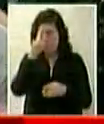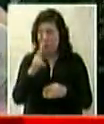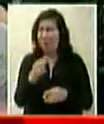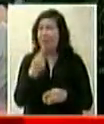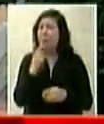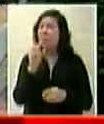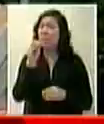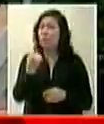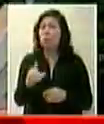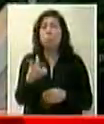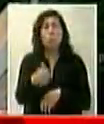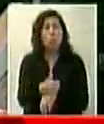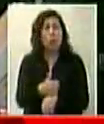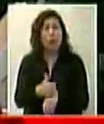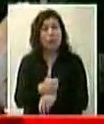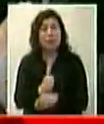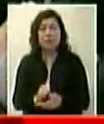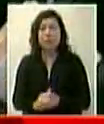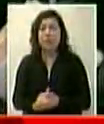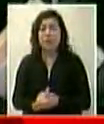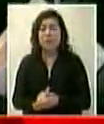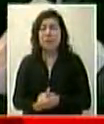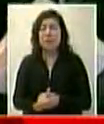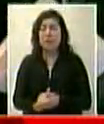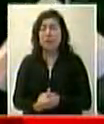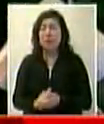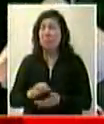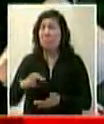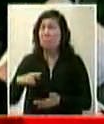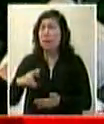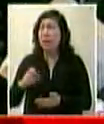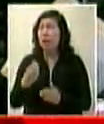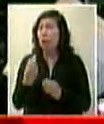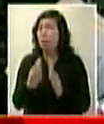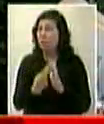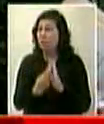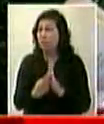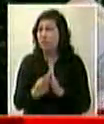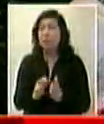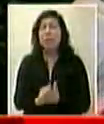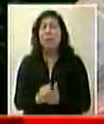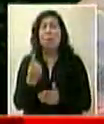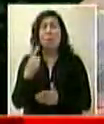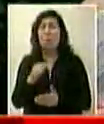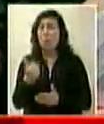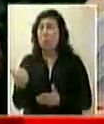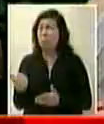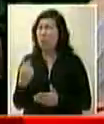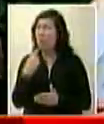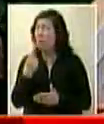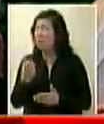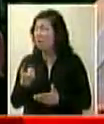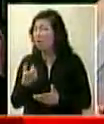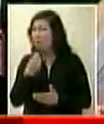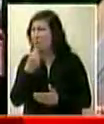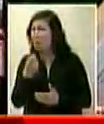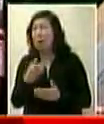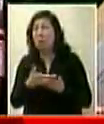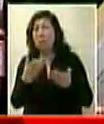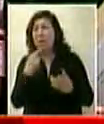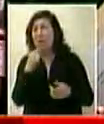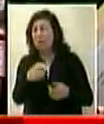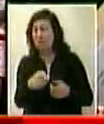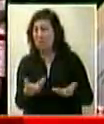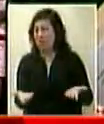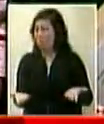y designando a su asesor, el señor César Márquez, como representante de él, y por otro lado salir a los medios de comunicación, a la prensa, diciendo